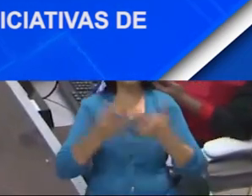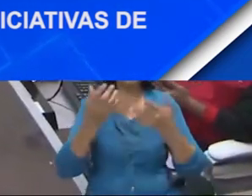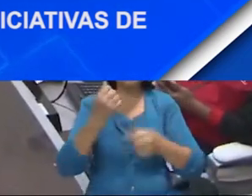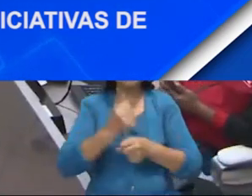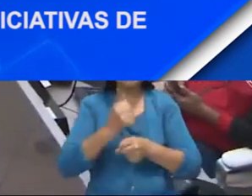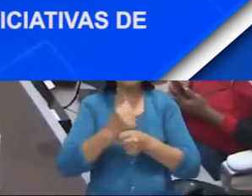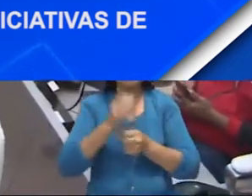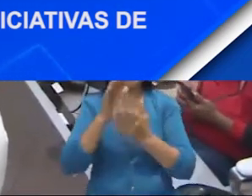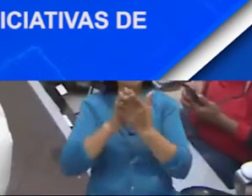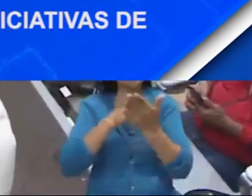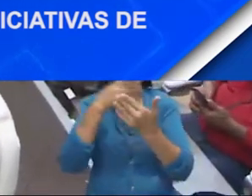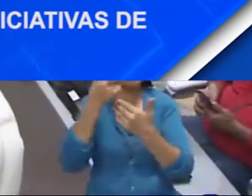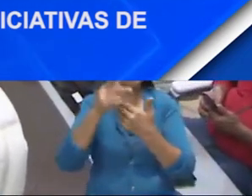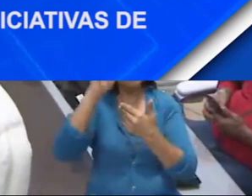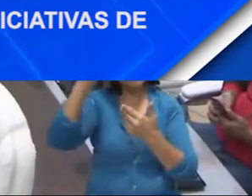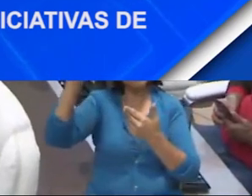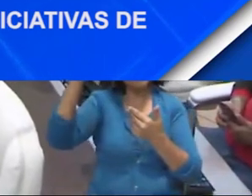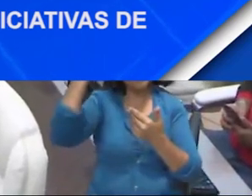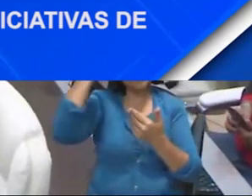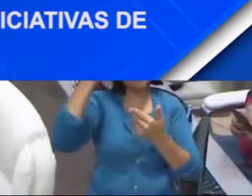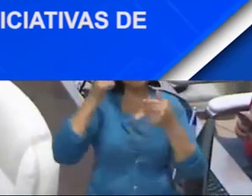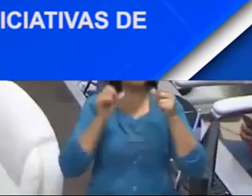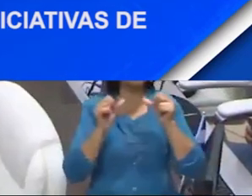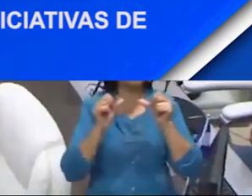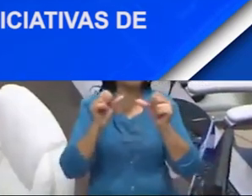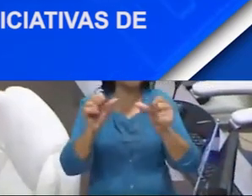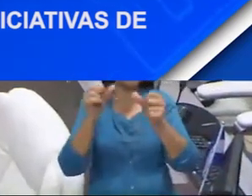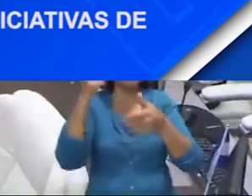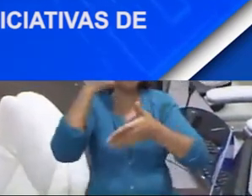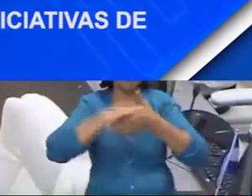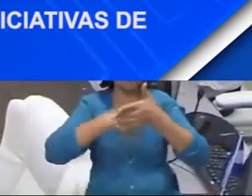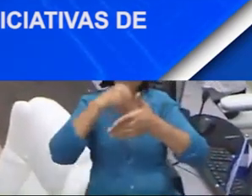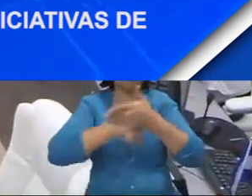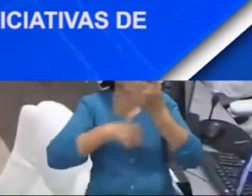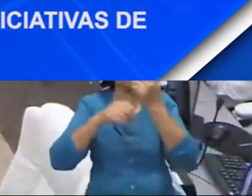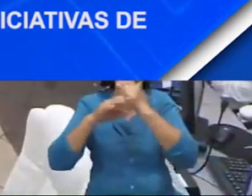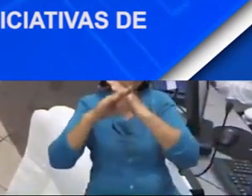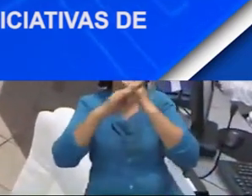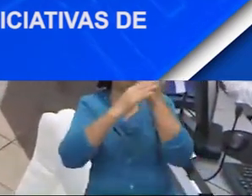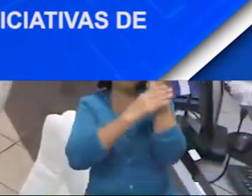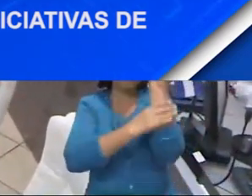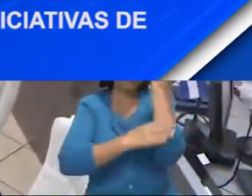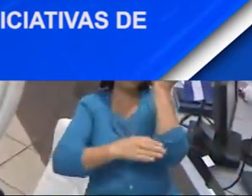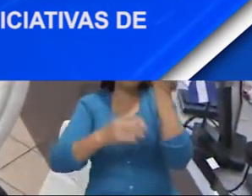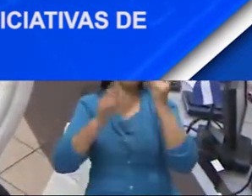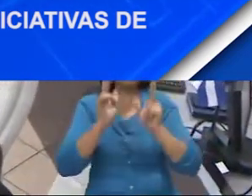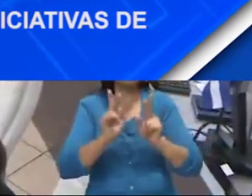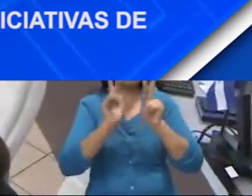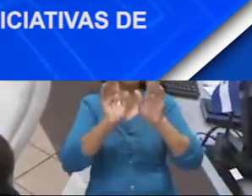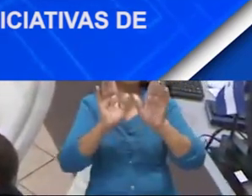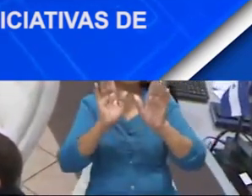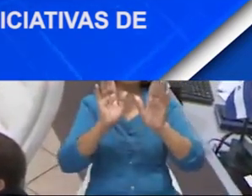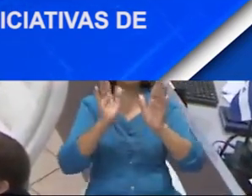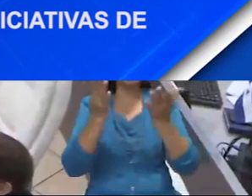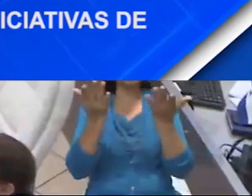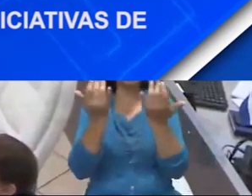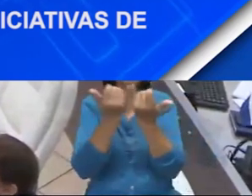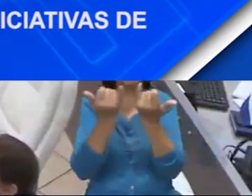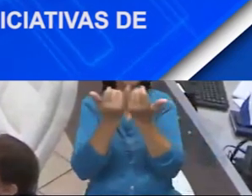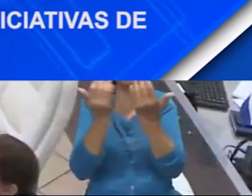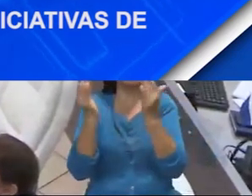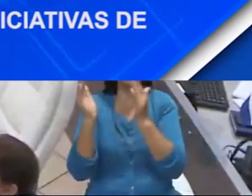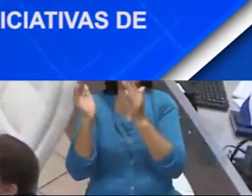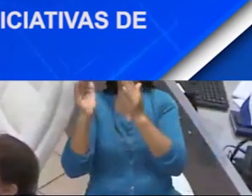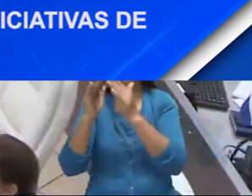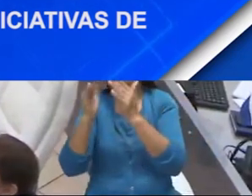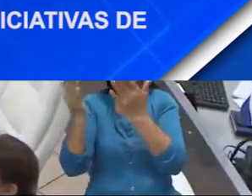aprobación del acuerdo entre el gobierno de Nicaragua y Rusia sobre la cooperación en el campo de las aplicaciones no